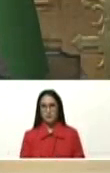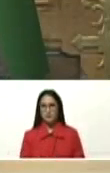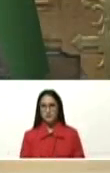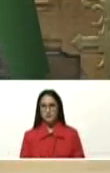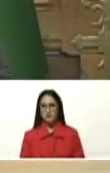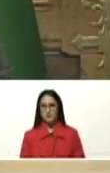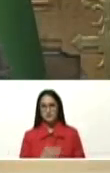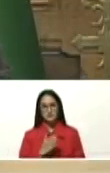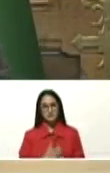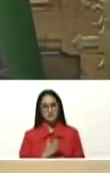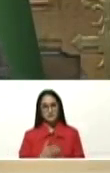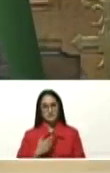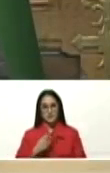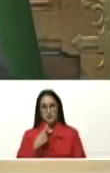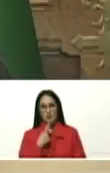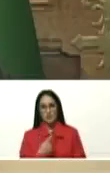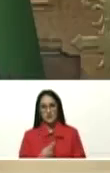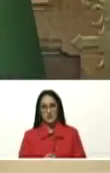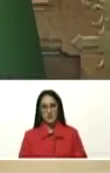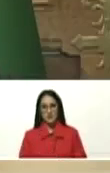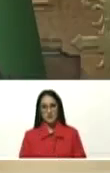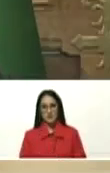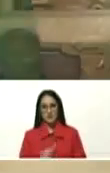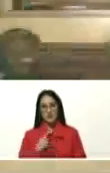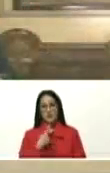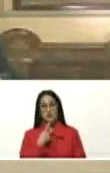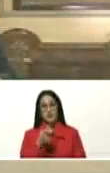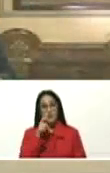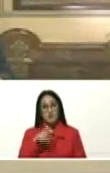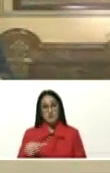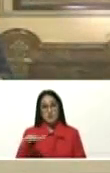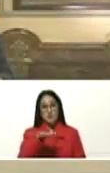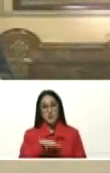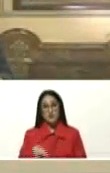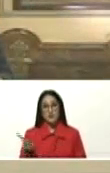Siempre lo digo, presidente, se lo digo al pueblo de Venezuela.